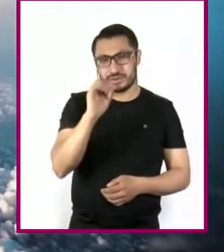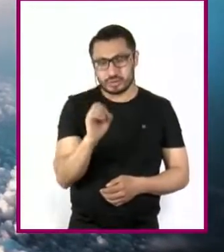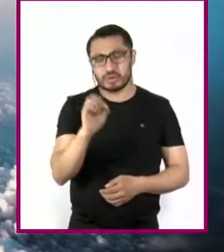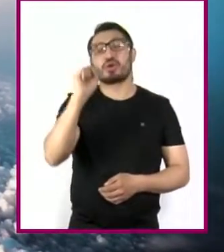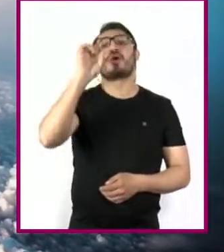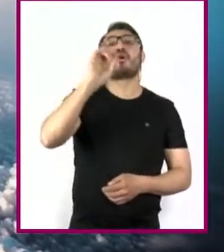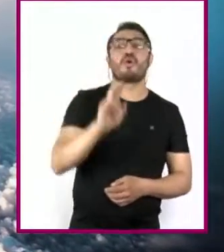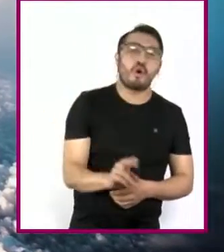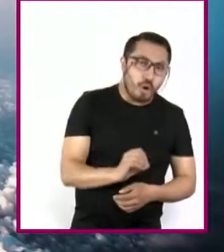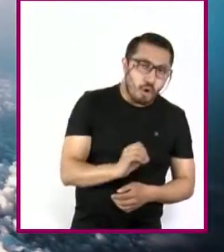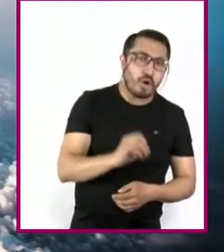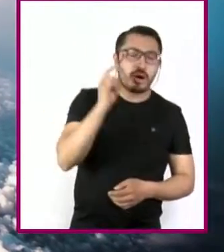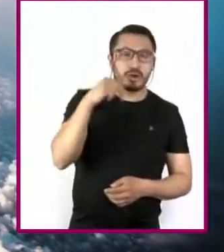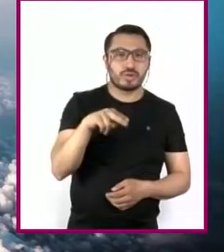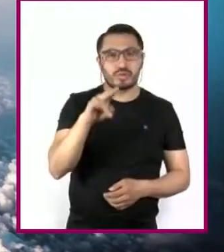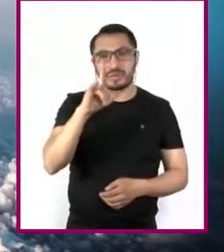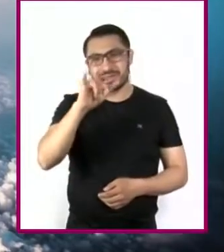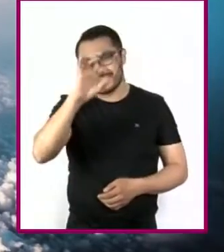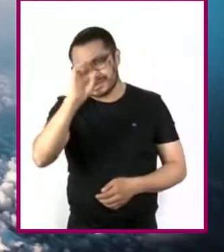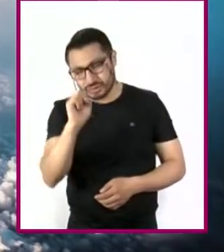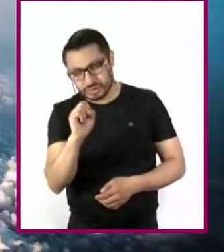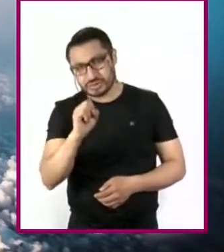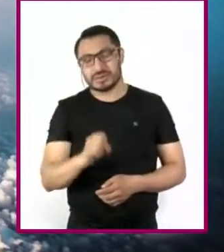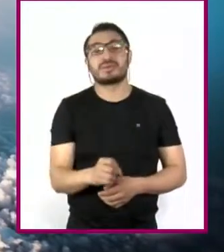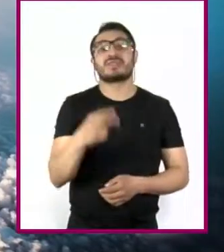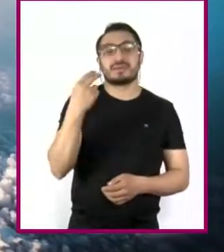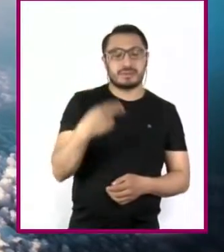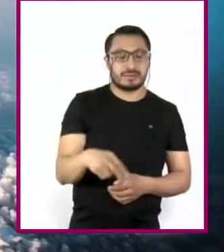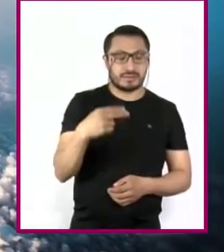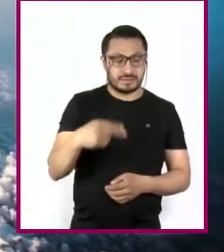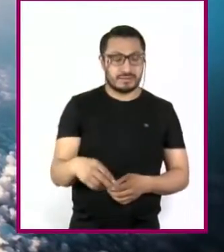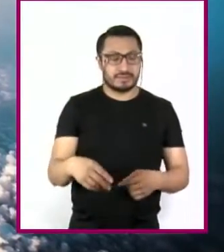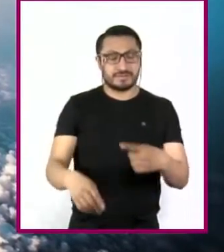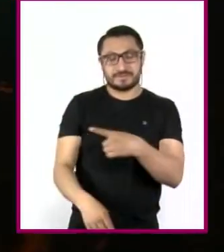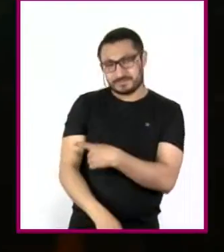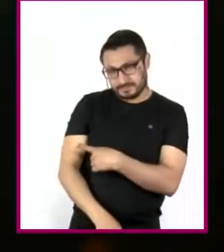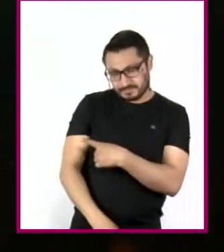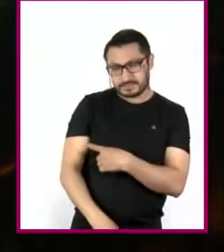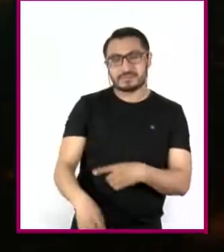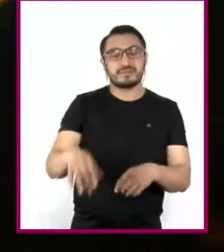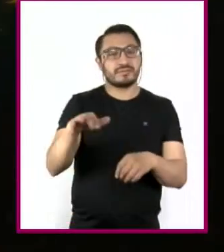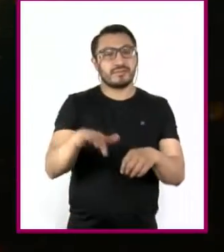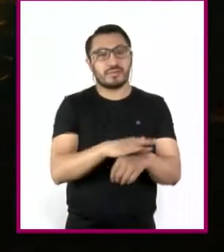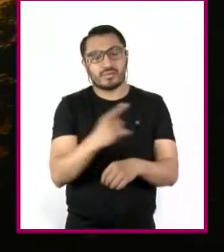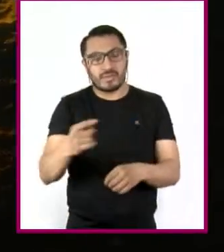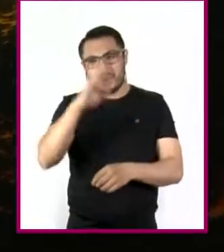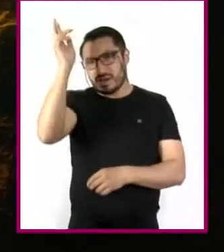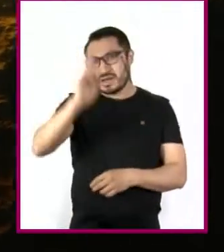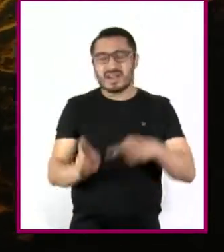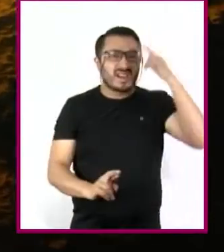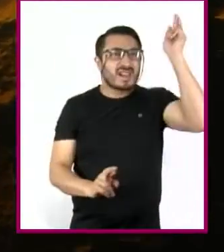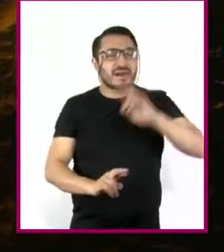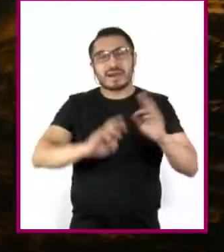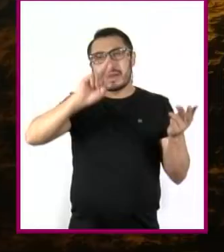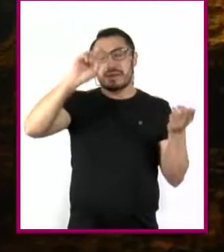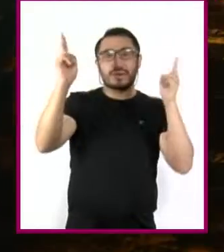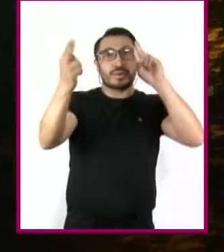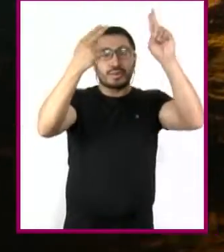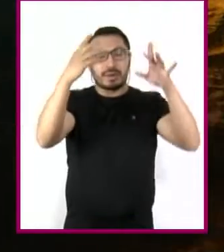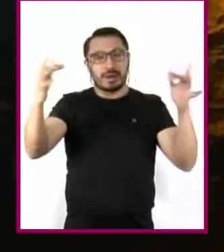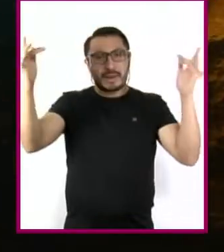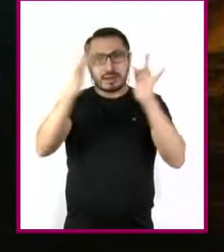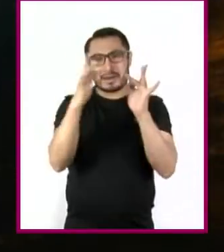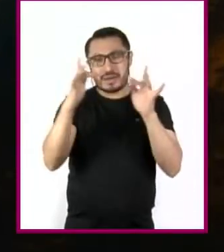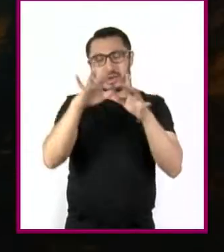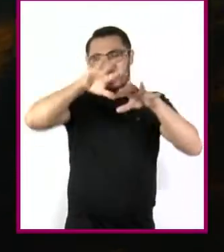núclidos cosmogénicos. Estos se generan porque los rayos cósmicos interactúan con los núcleos de los átomos de la atmósfera o